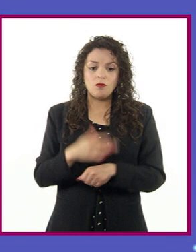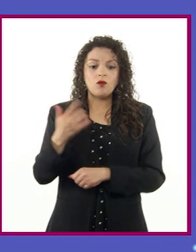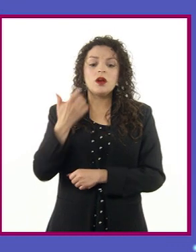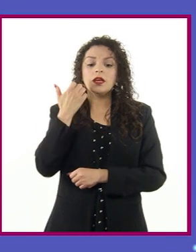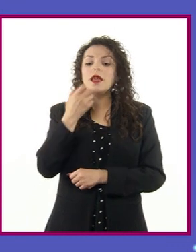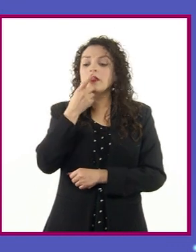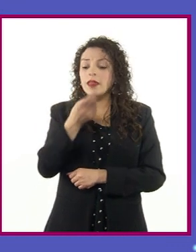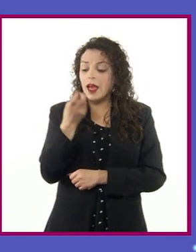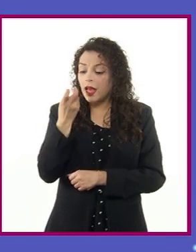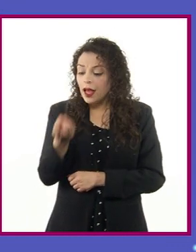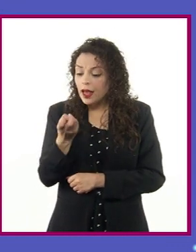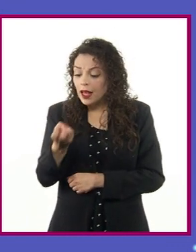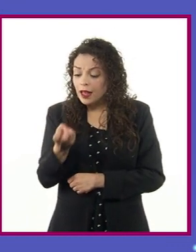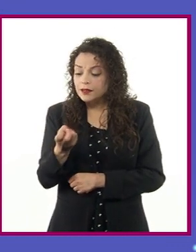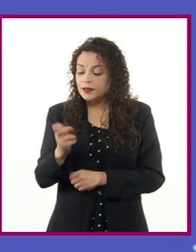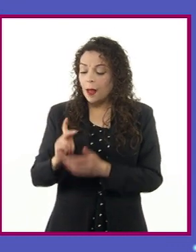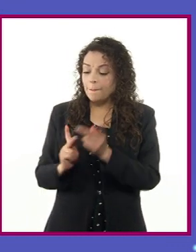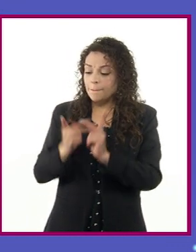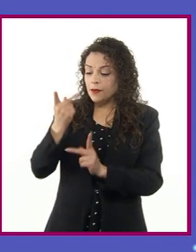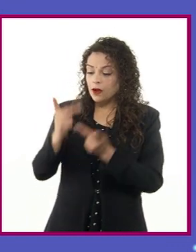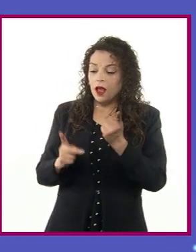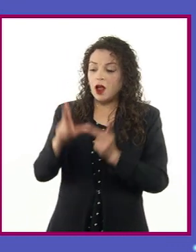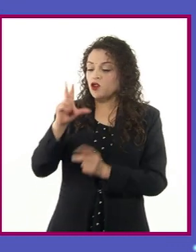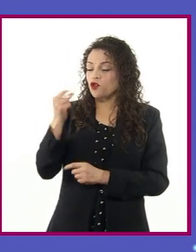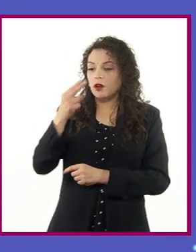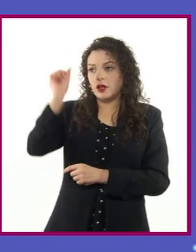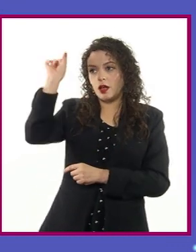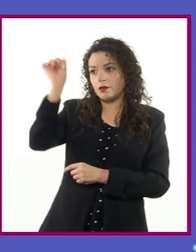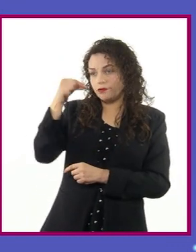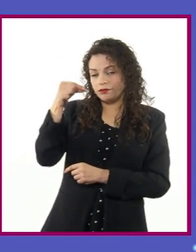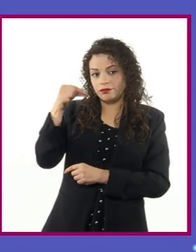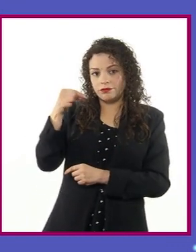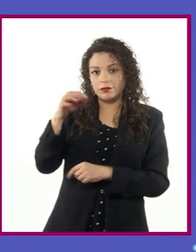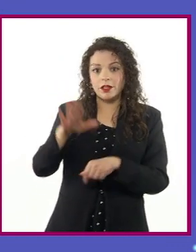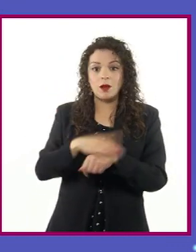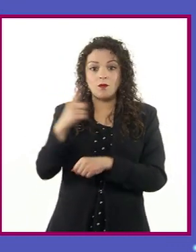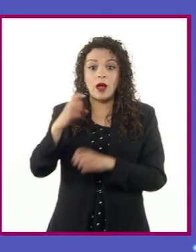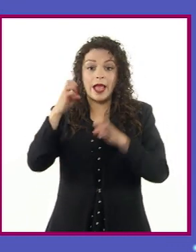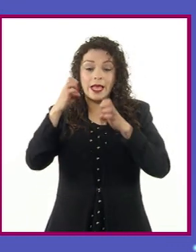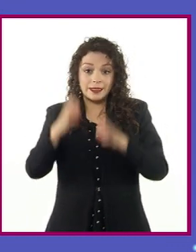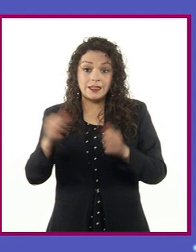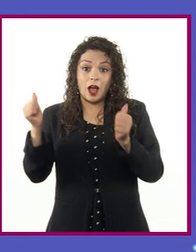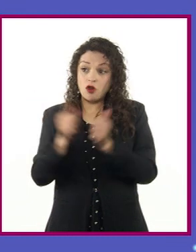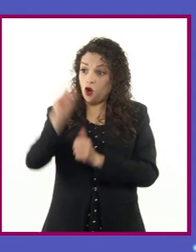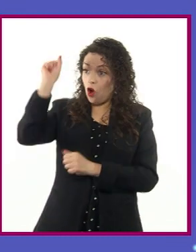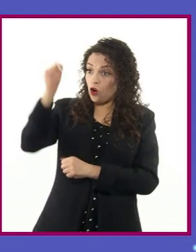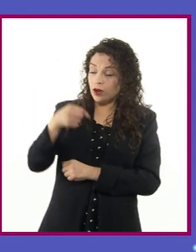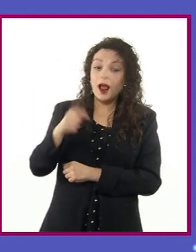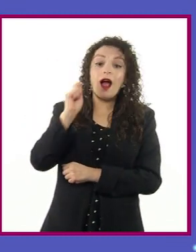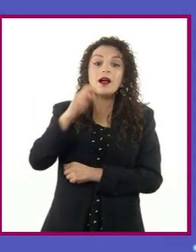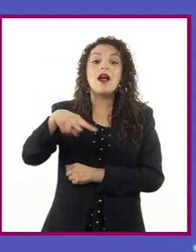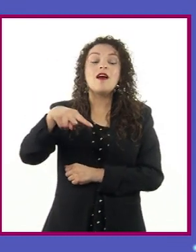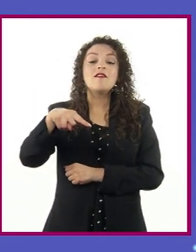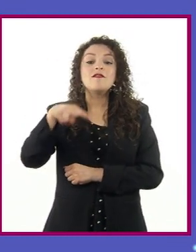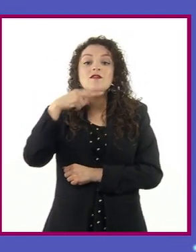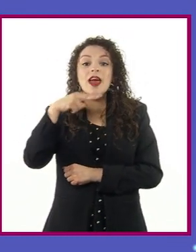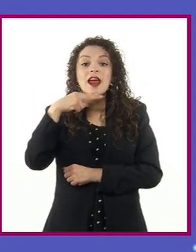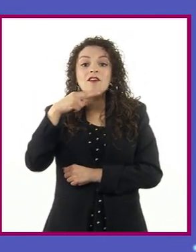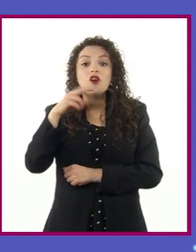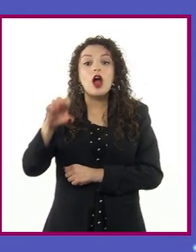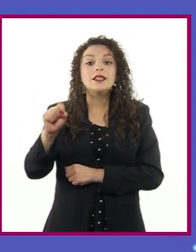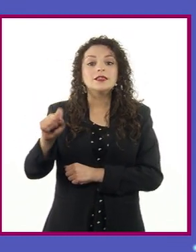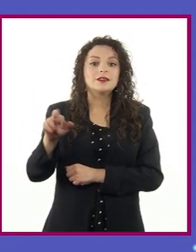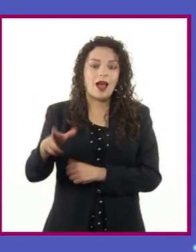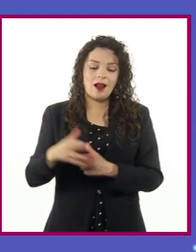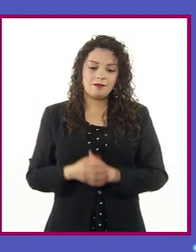la planta, no lleva acento, ya que está con acento se refiere al verbo estar. Otro error es que la palabra sembrar